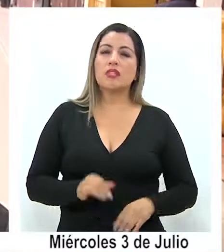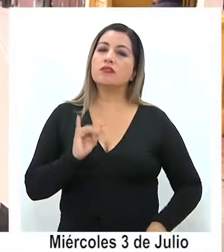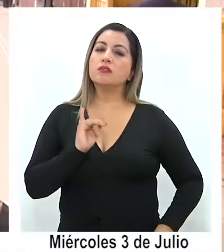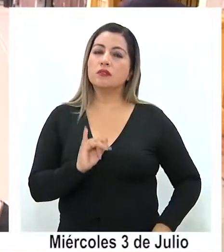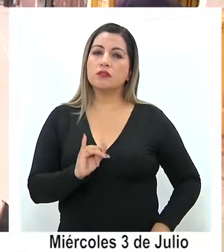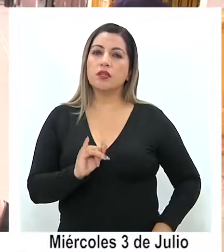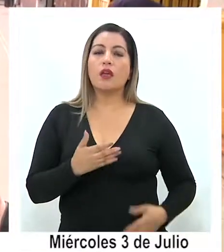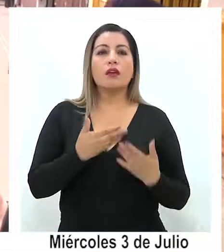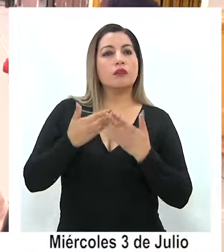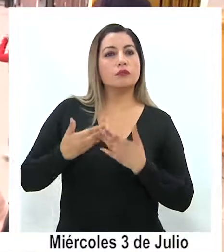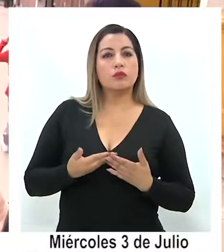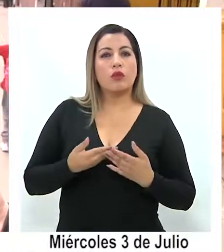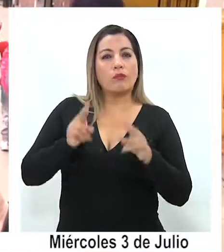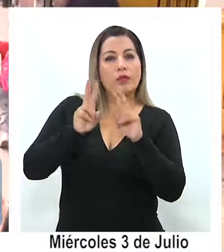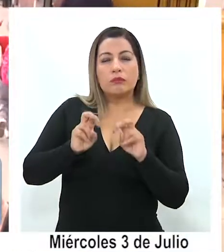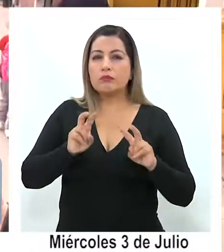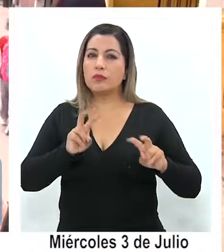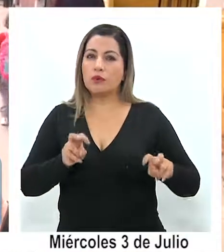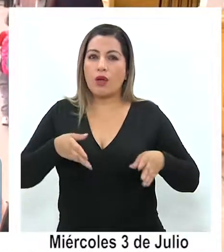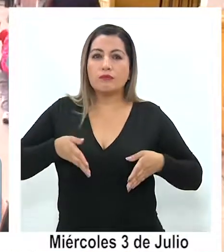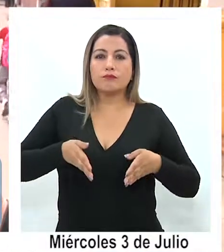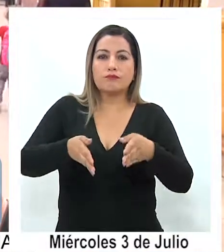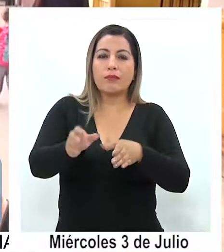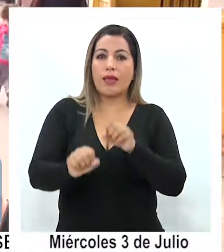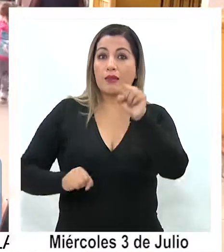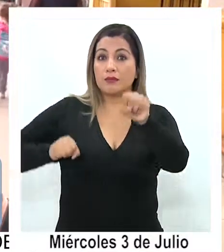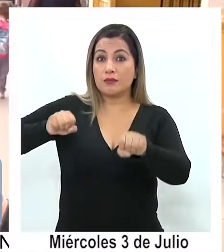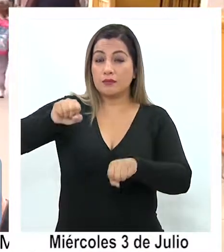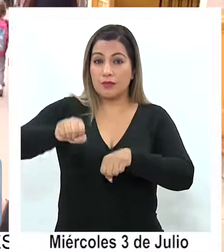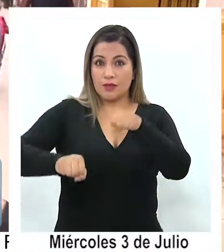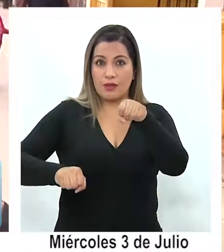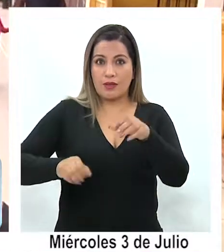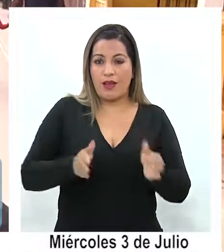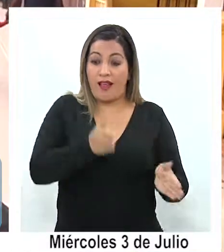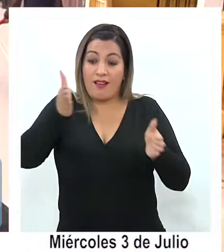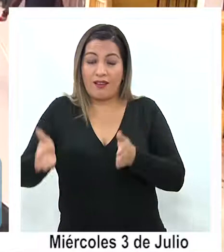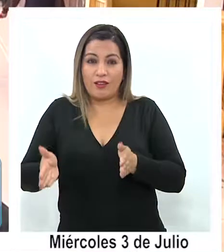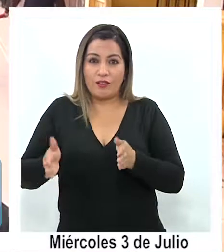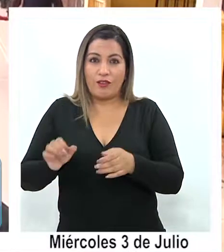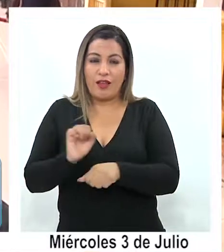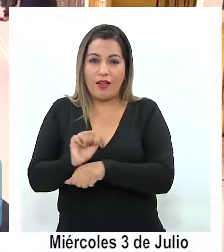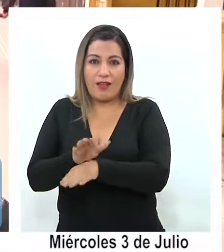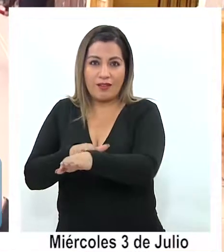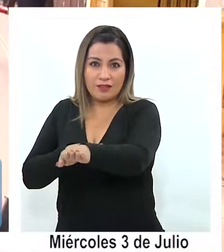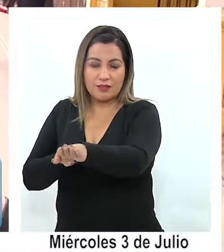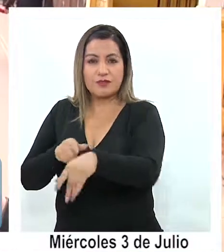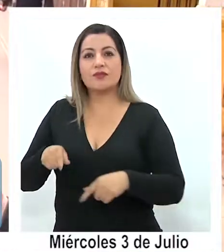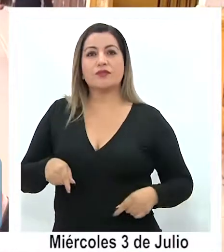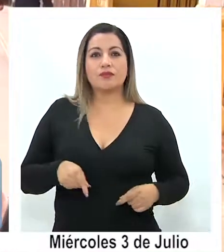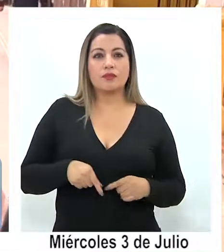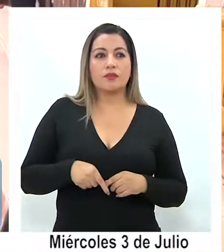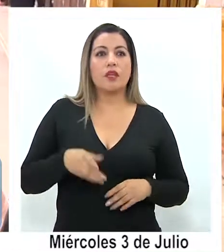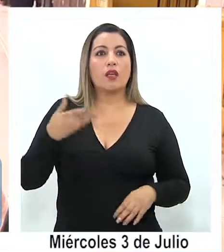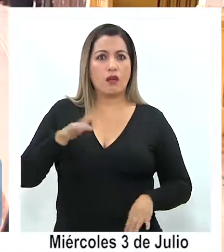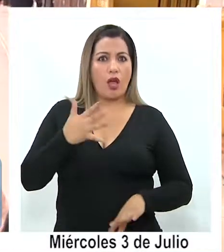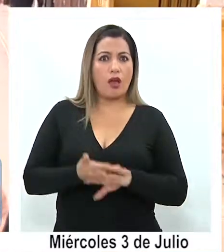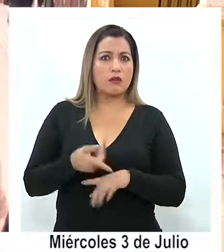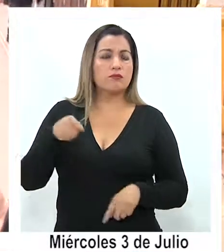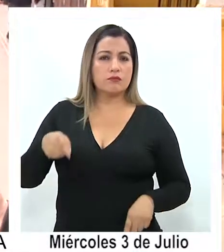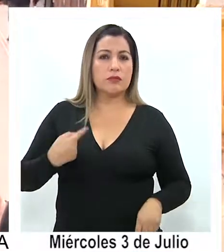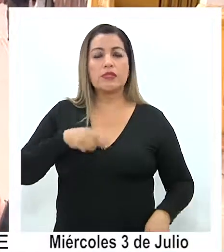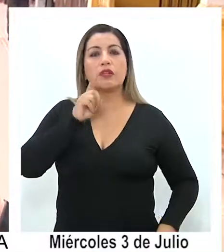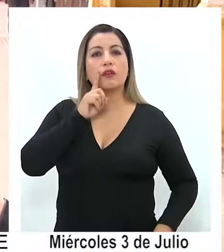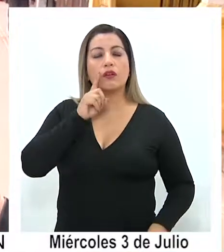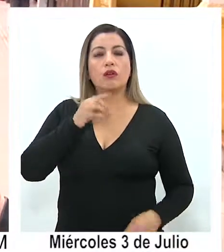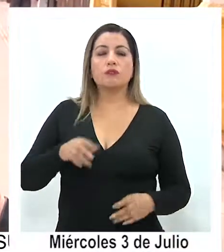estudiando, haciendo los estudios de las ciclovías en los pares viales, ya en los pares viales existentes y estamos